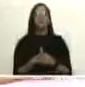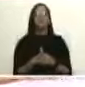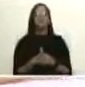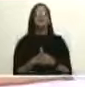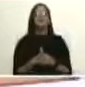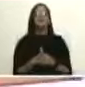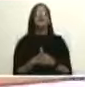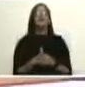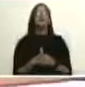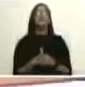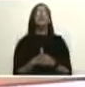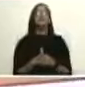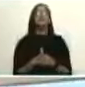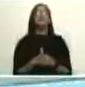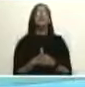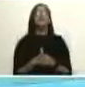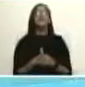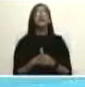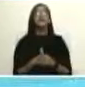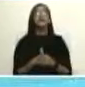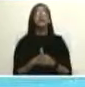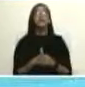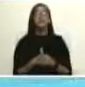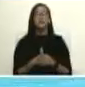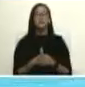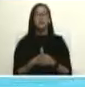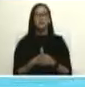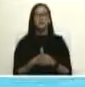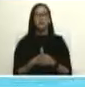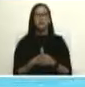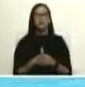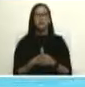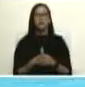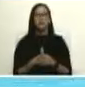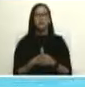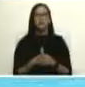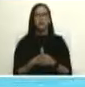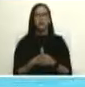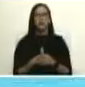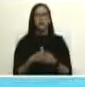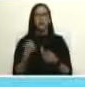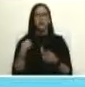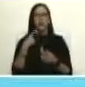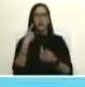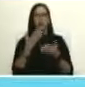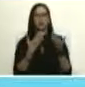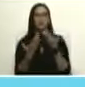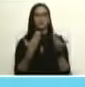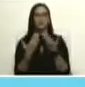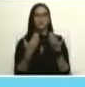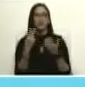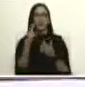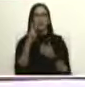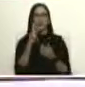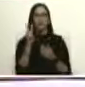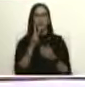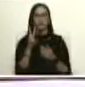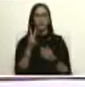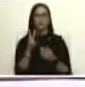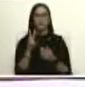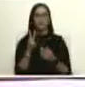Deja la pantalla compartida para que se pueda ver el rostro de las dos. Nicole Okumare de la Costa.